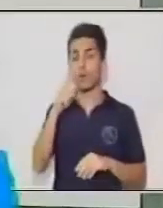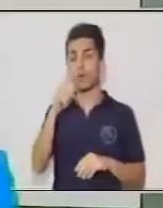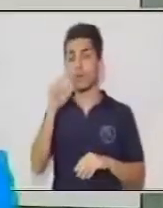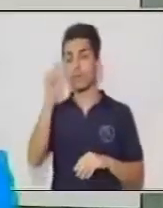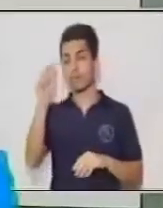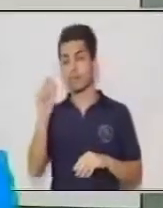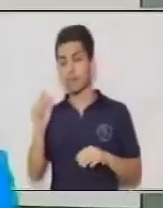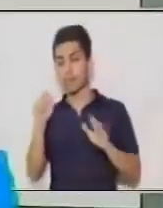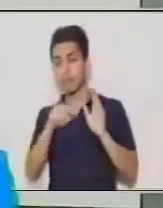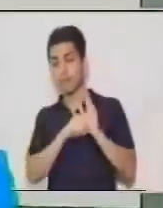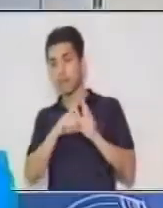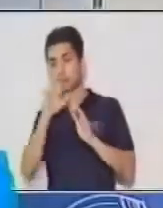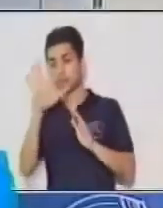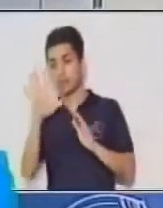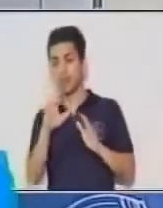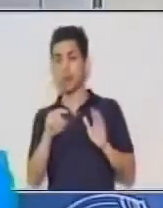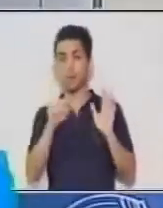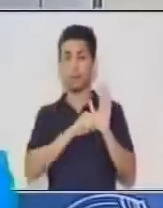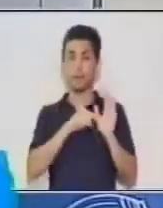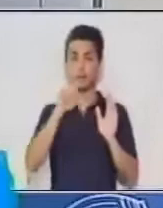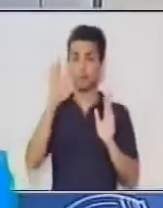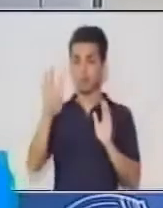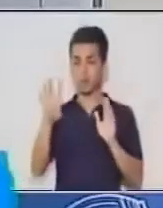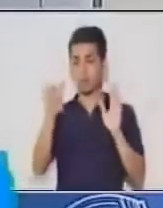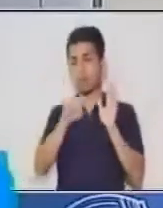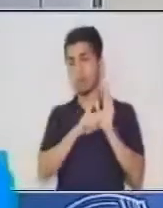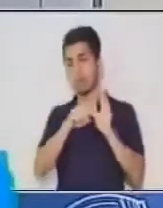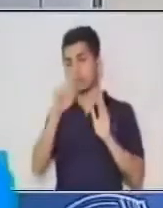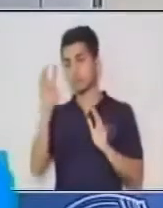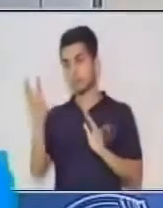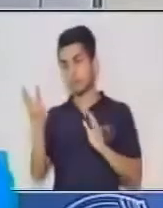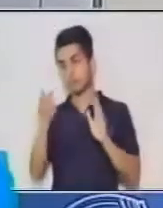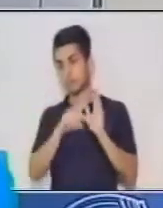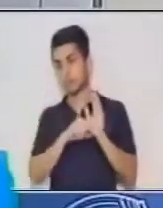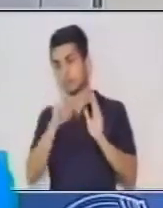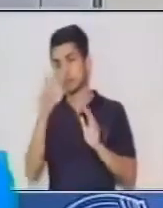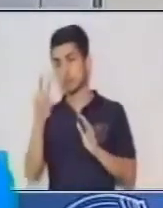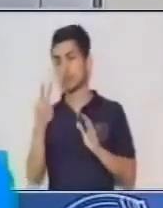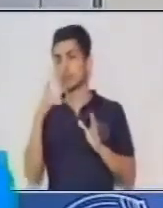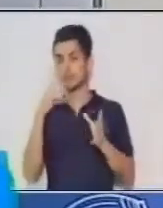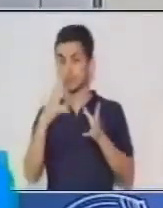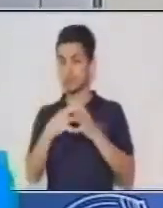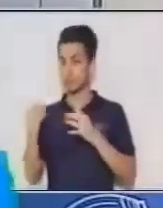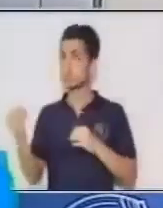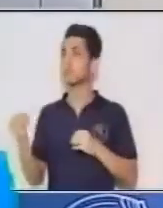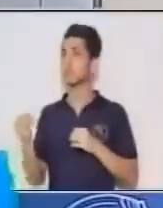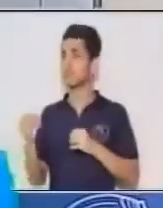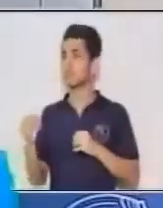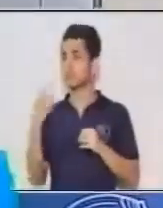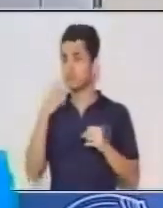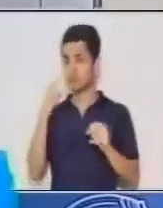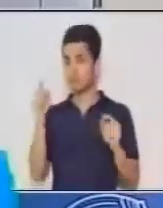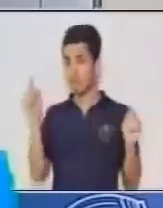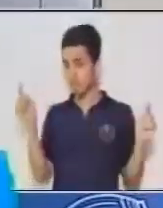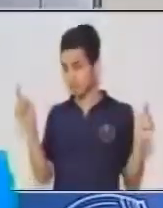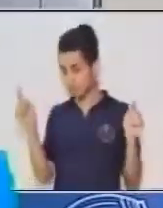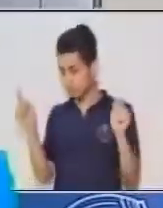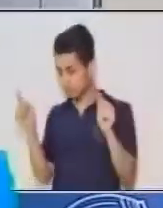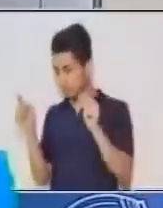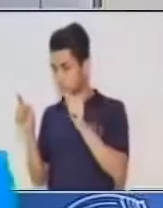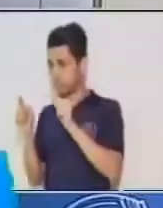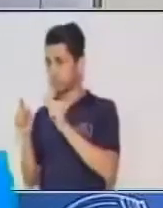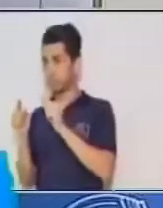1 dividido menos 4, 1 dividido menos 3, 1 dividido menos 2. Entonces, cuando nos venimos acercando del lado